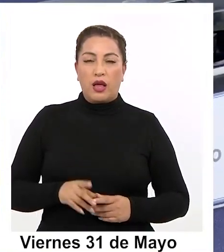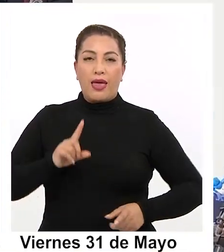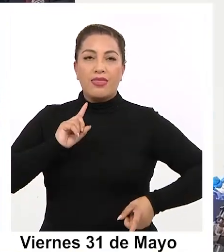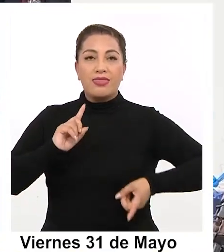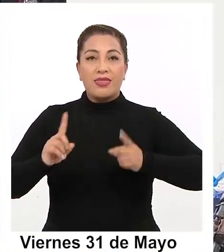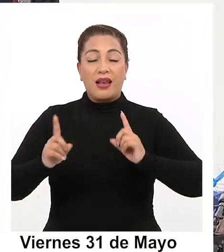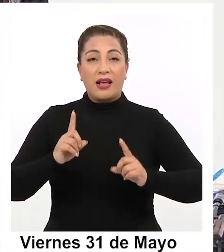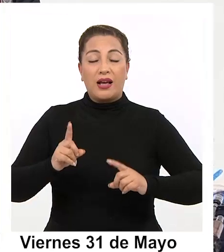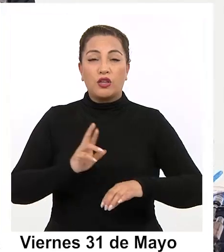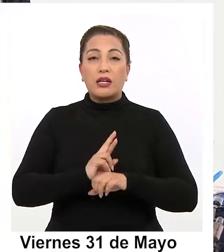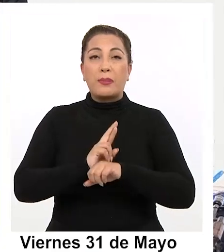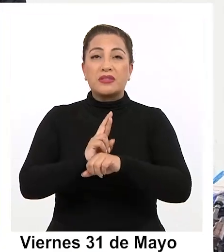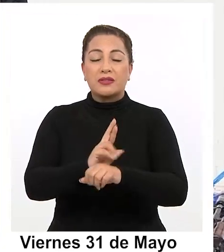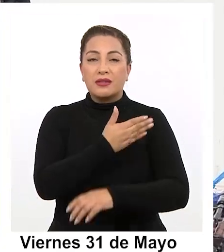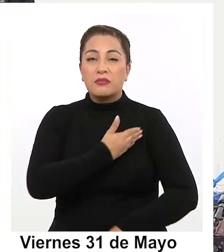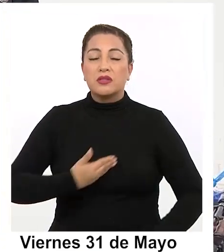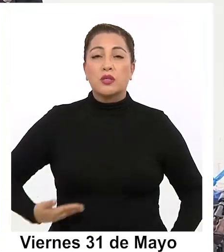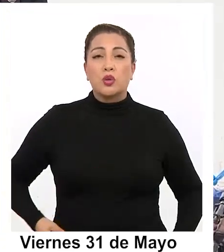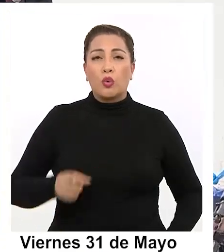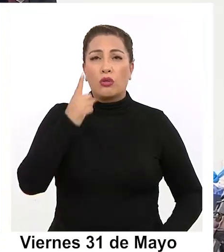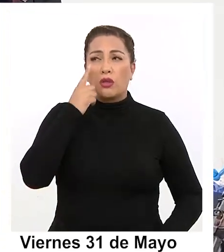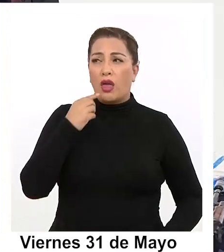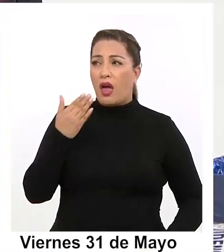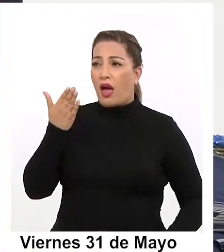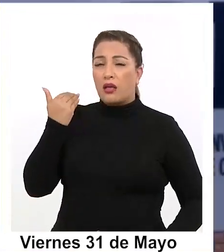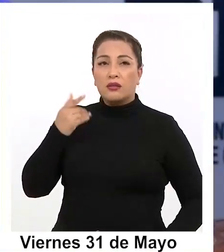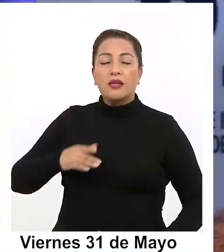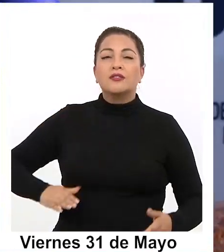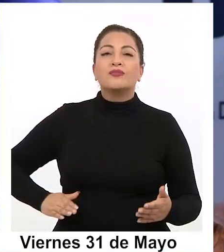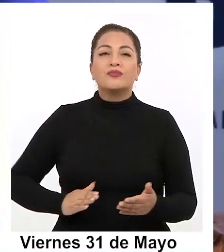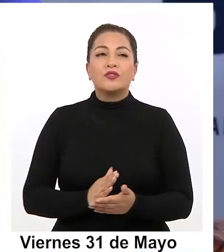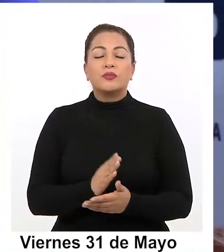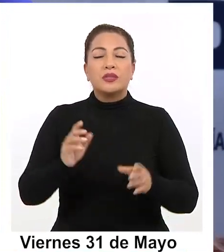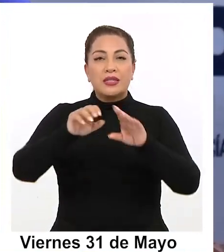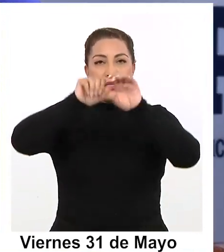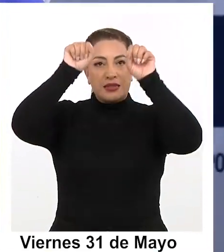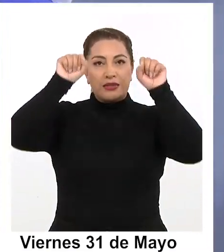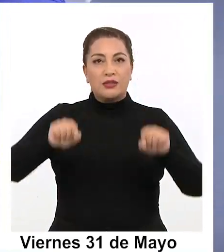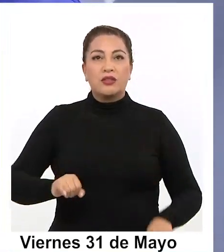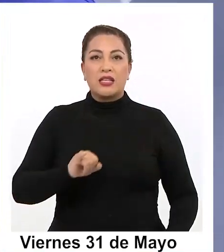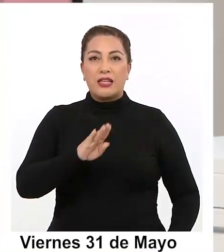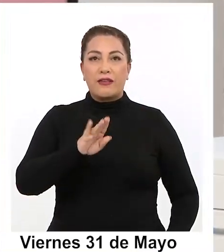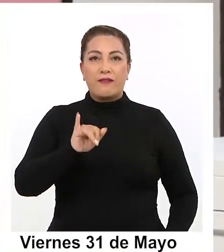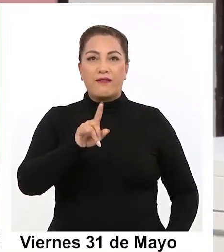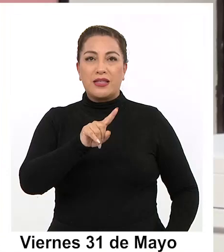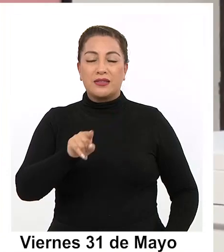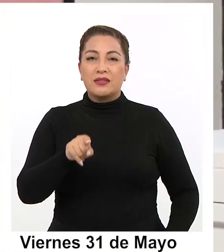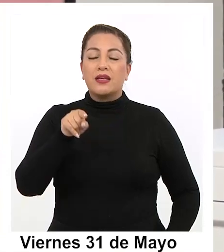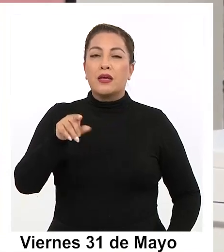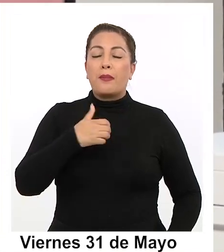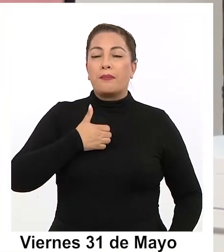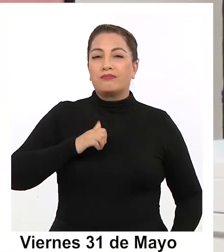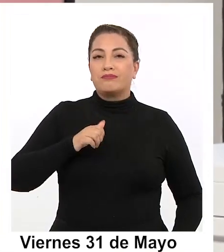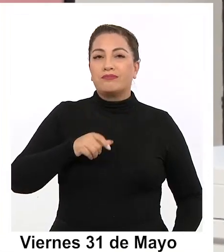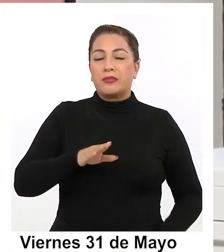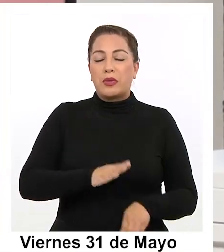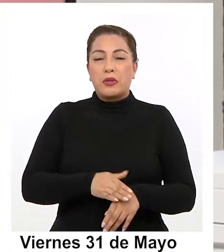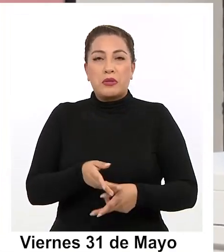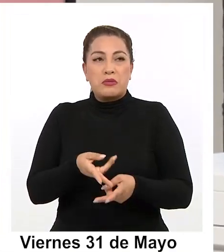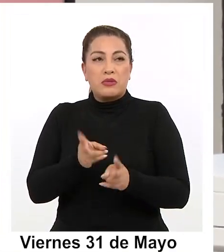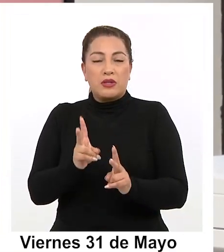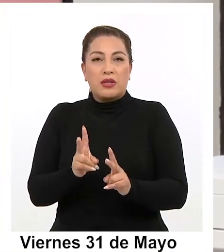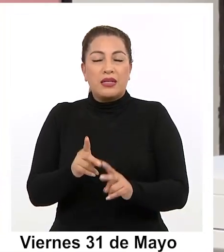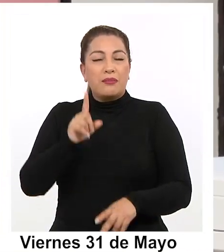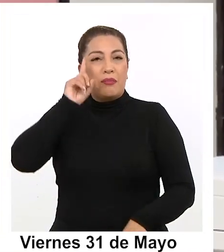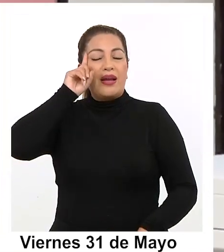recordó que tan solo Hace unos días había sido inaugurado el sistema Ibis en la pdi que permitirá la pericia balística